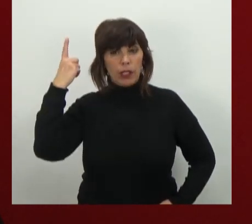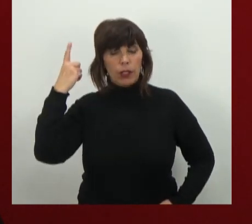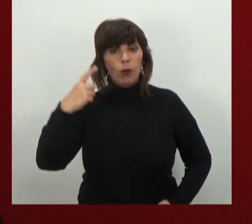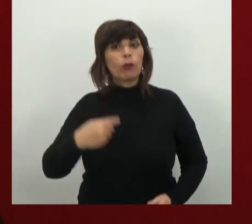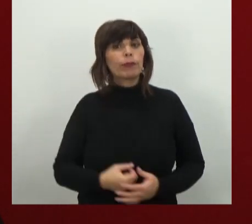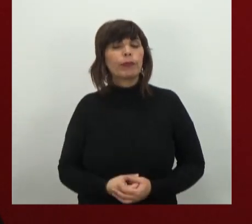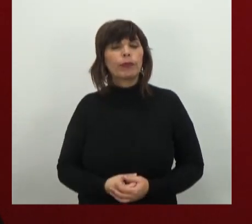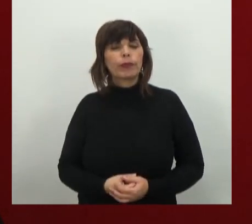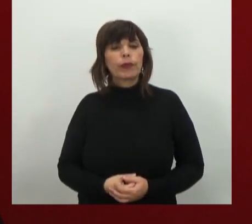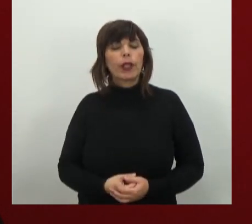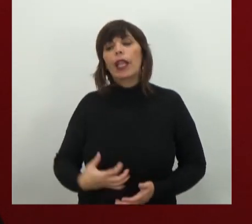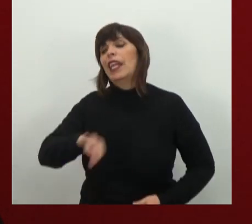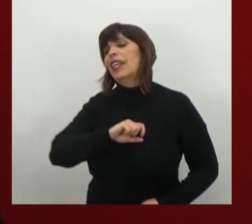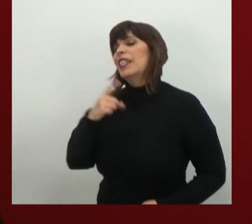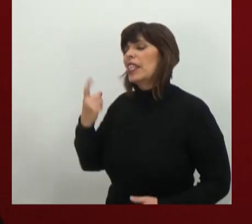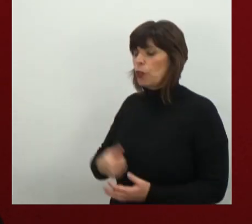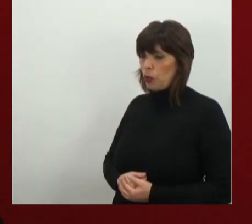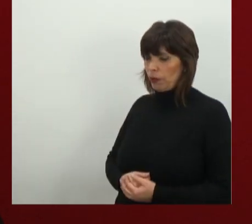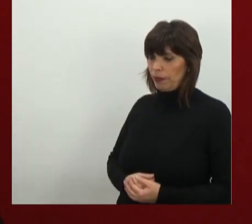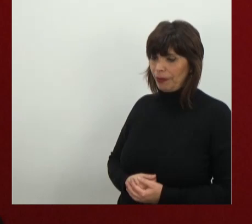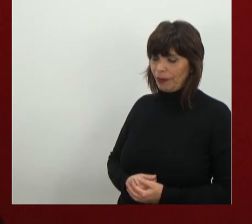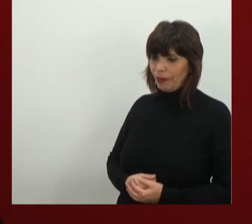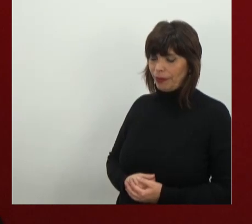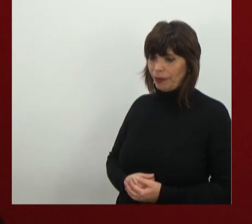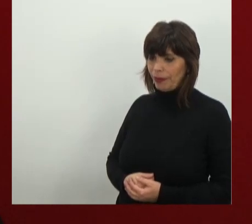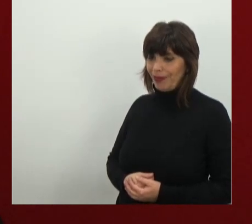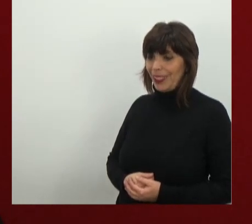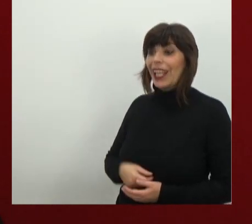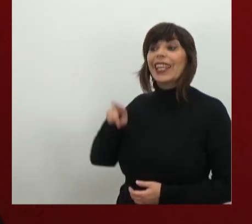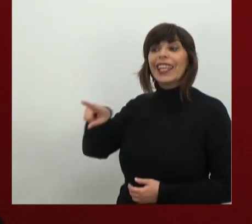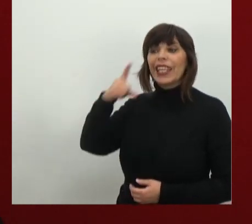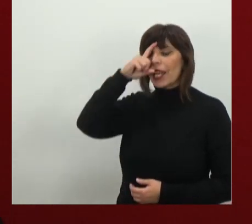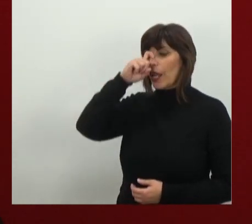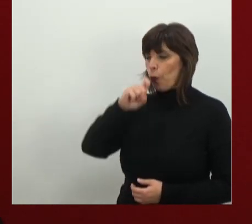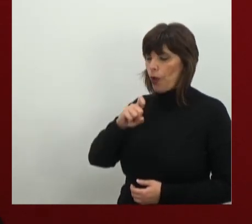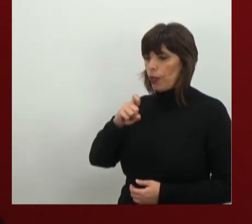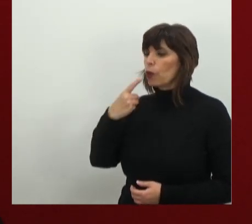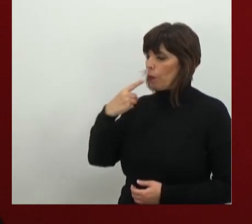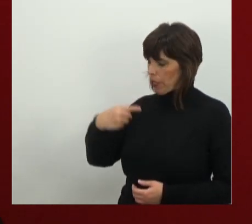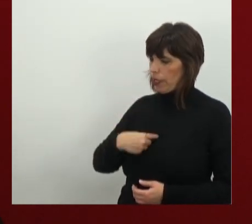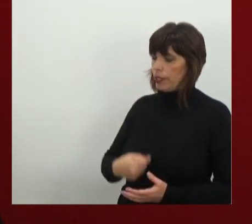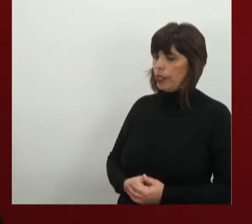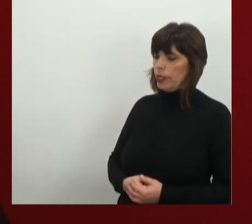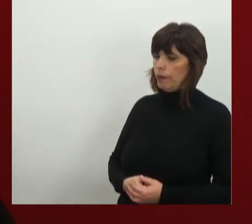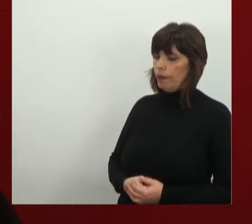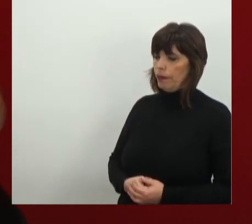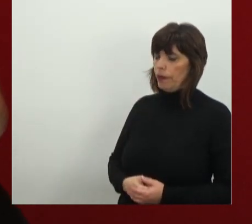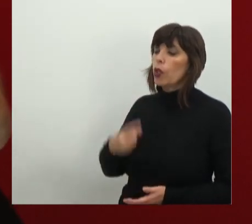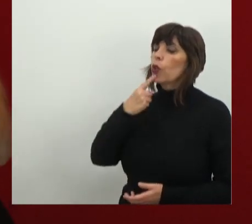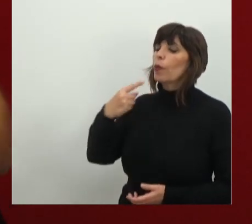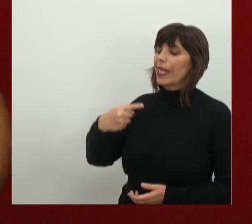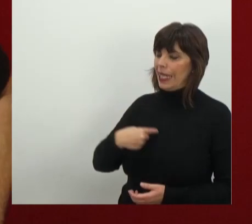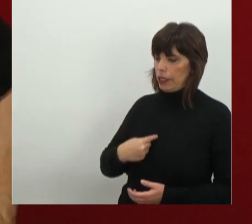Y Marta dijo al Señor: Señor, yo me acuerdo de ti, lo que tú me dijiste. Yo me acuerdo que tú me